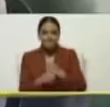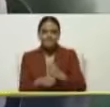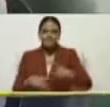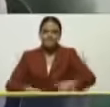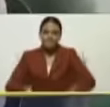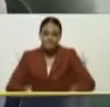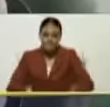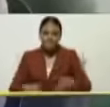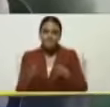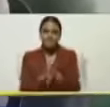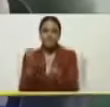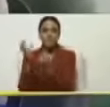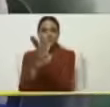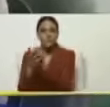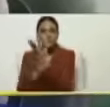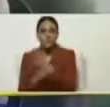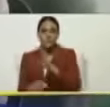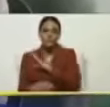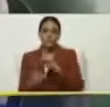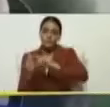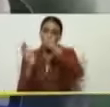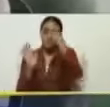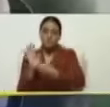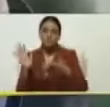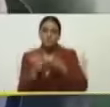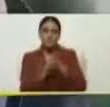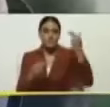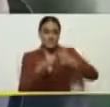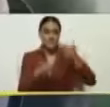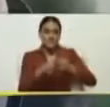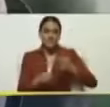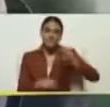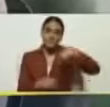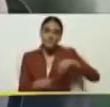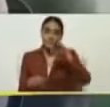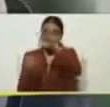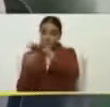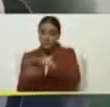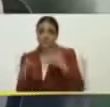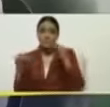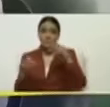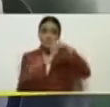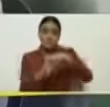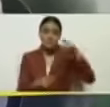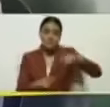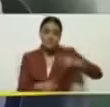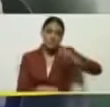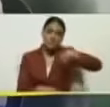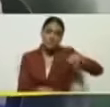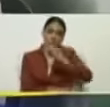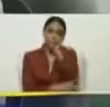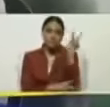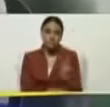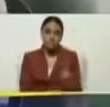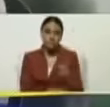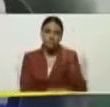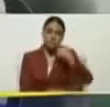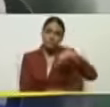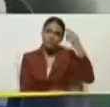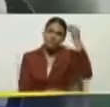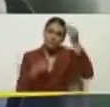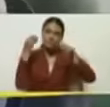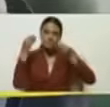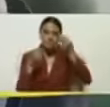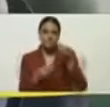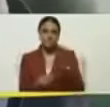la producción completa del combustible y los fertilizantes que necesita el país. Y muchas veces